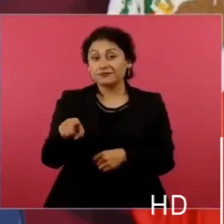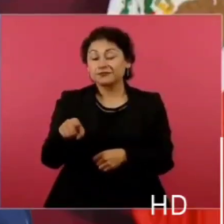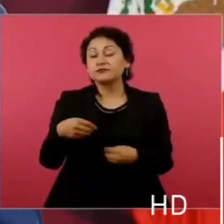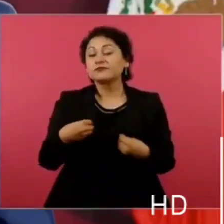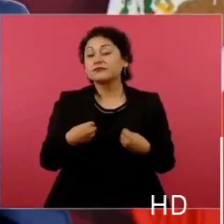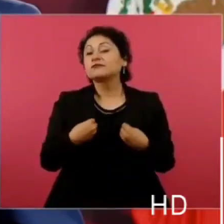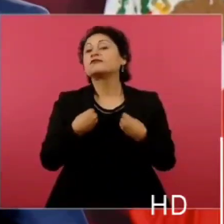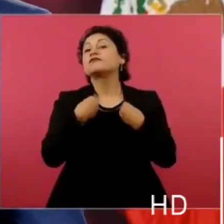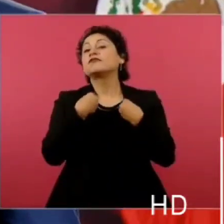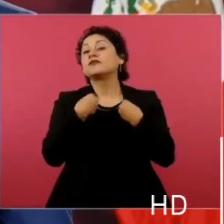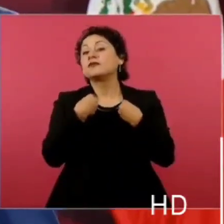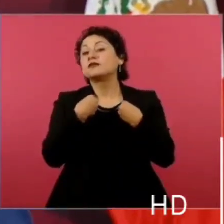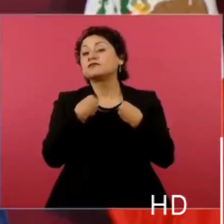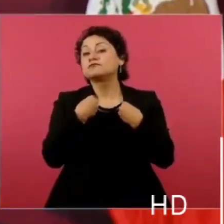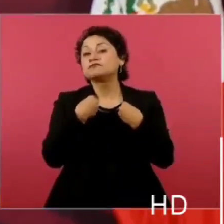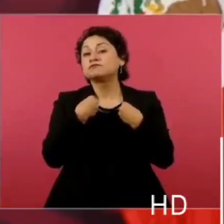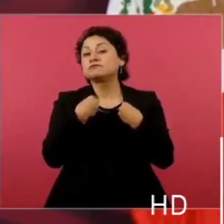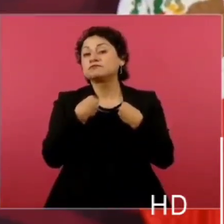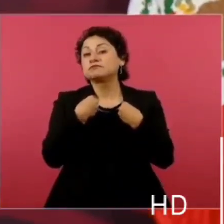no les estoy